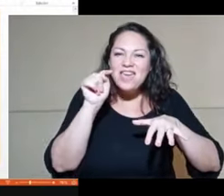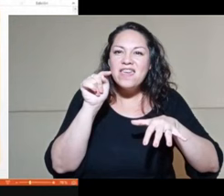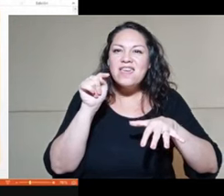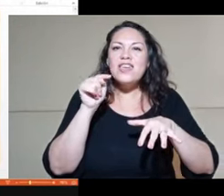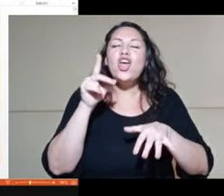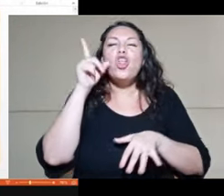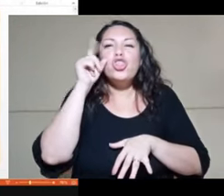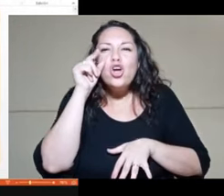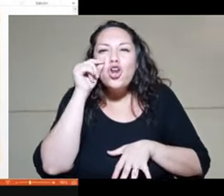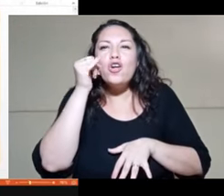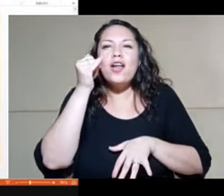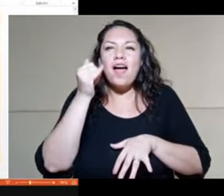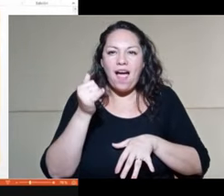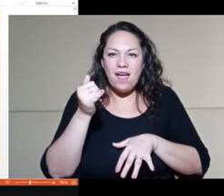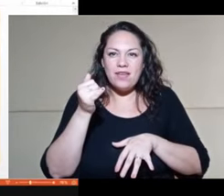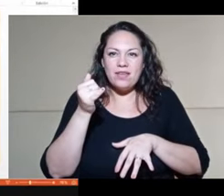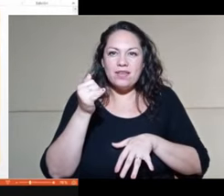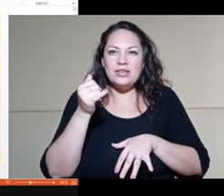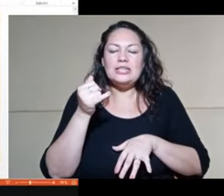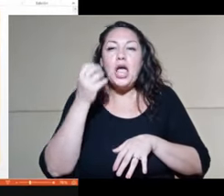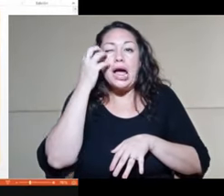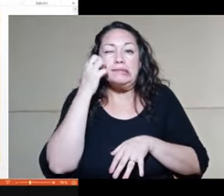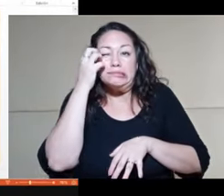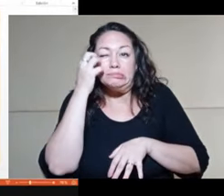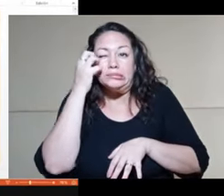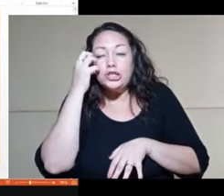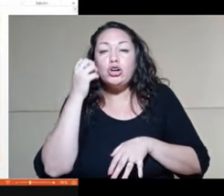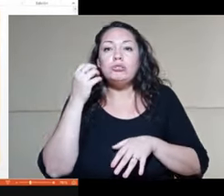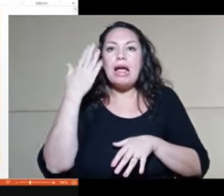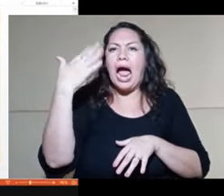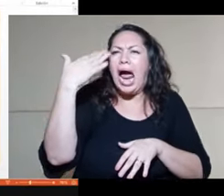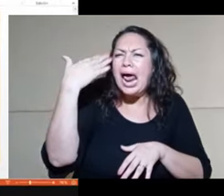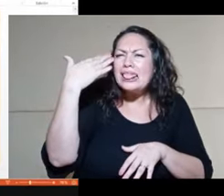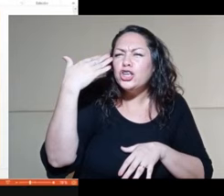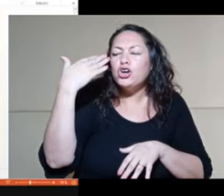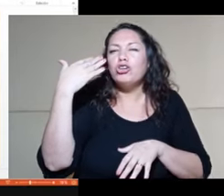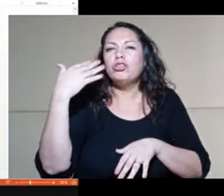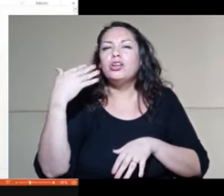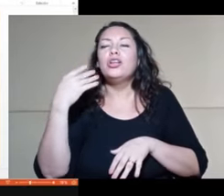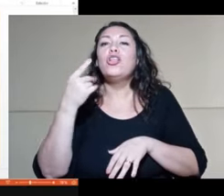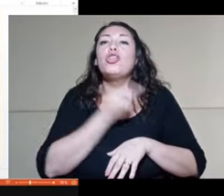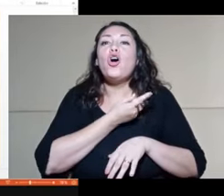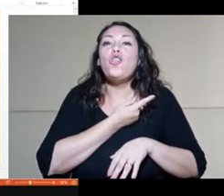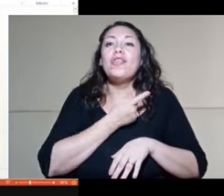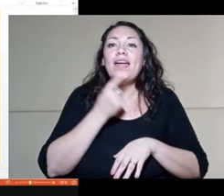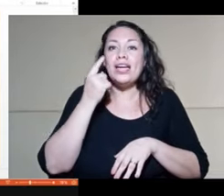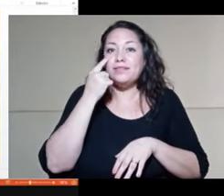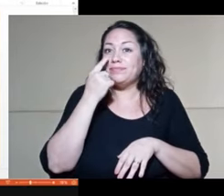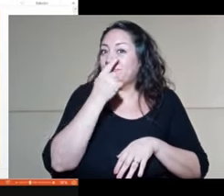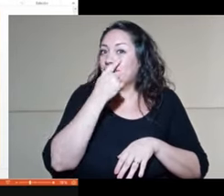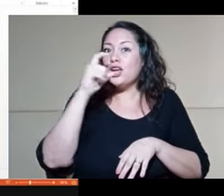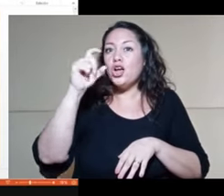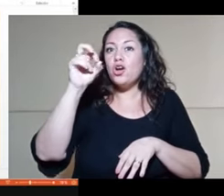el nervio trigémino produce dolor, ¿no es cierto? La sensibilidad, picor, ardor y dolor en lo que